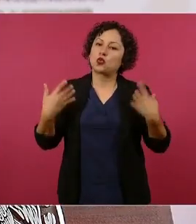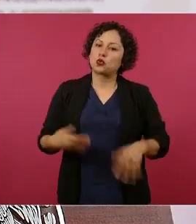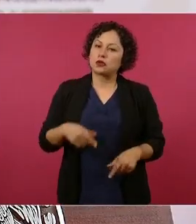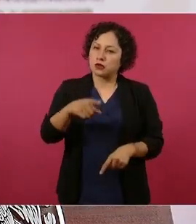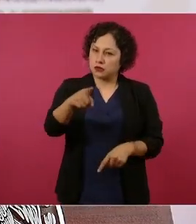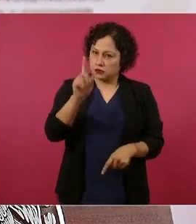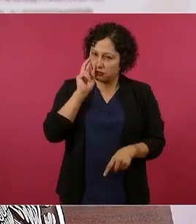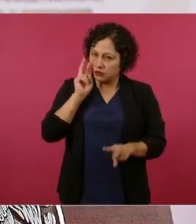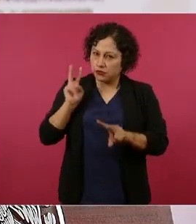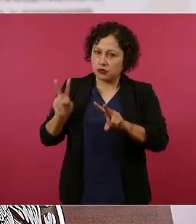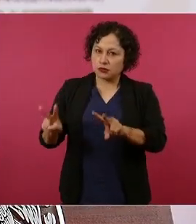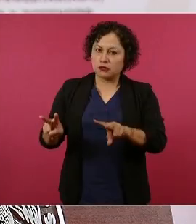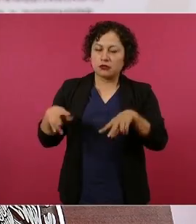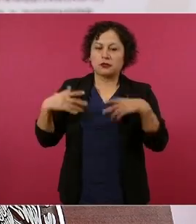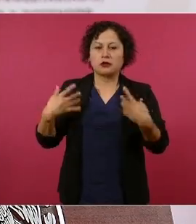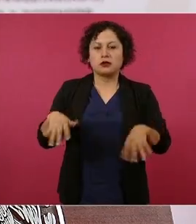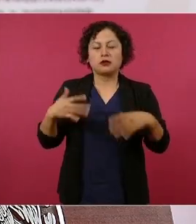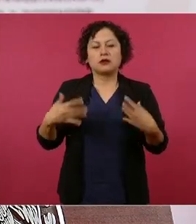algo muy,